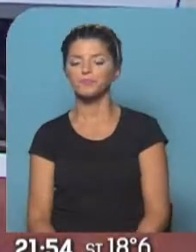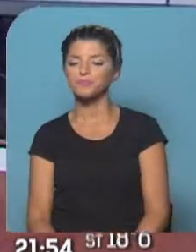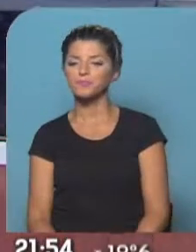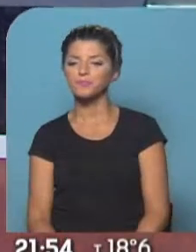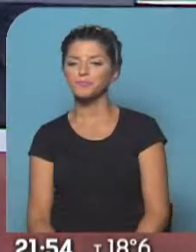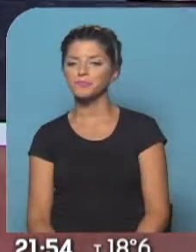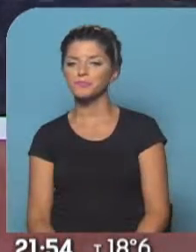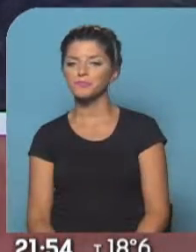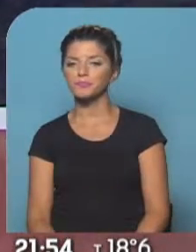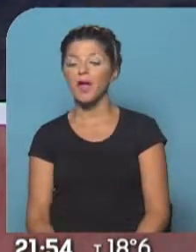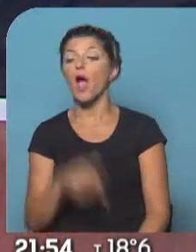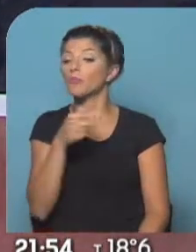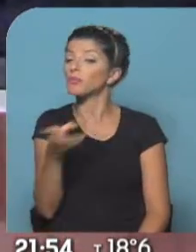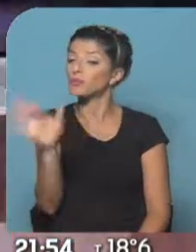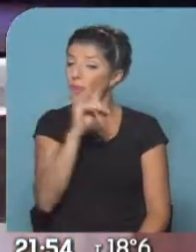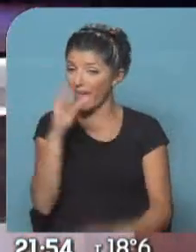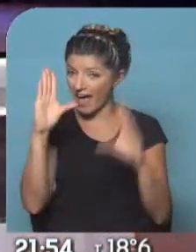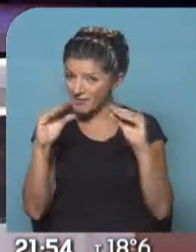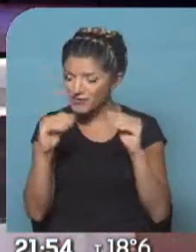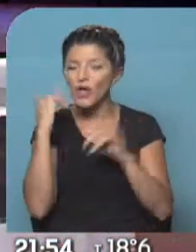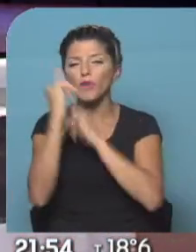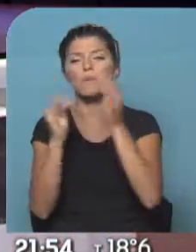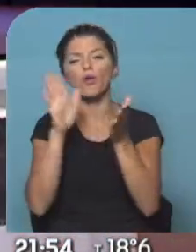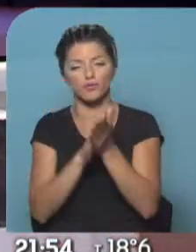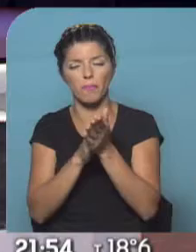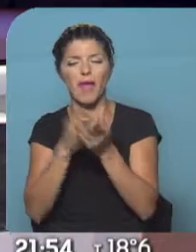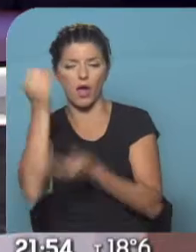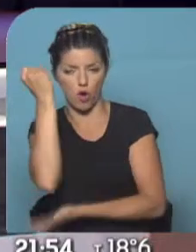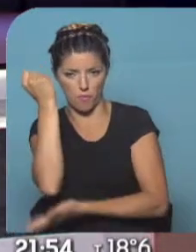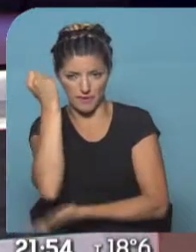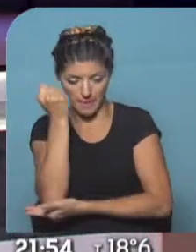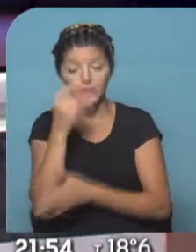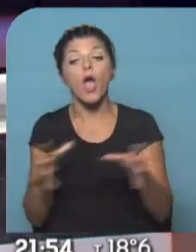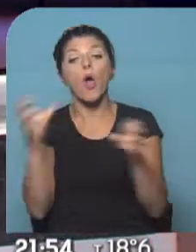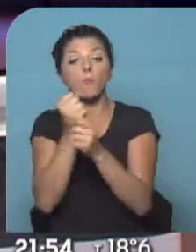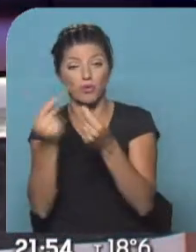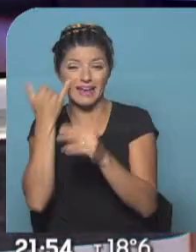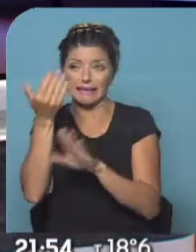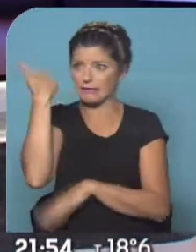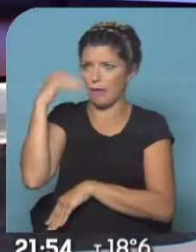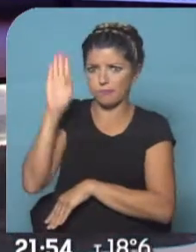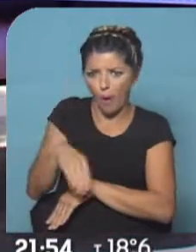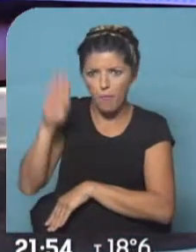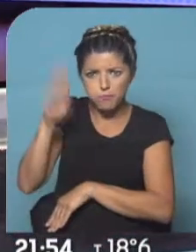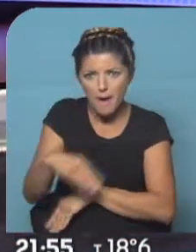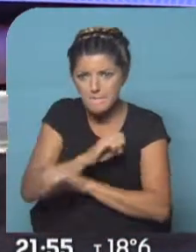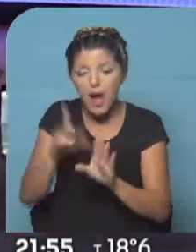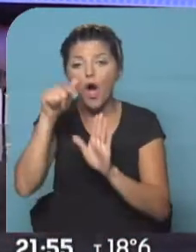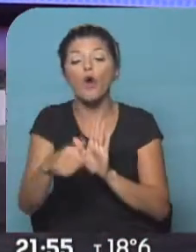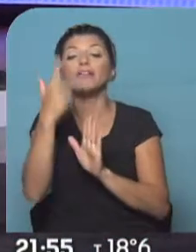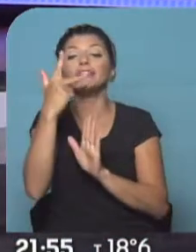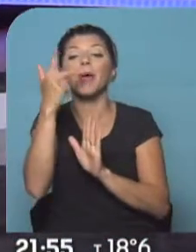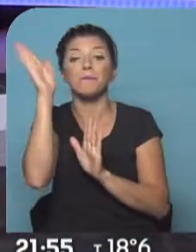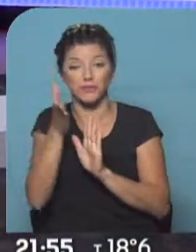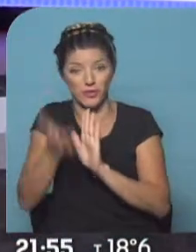Vamos a recorrer, como todas las noches, los números de la economía y las finanzas. Arrancamos con la bolsa, que venía de caída tras caída, pero hoy se recuperó casi el 3%